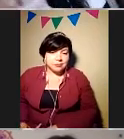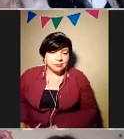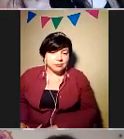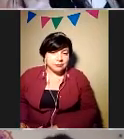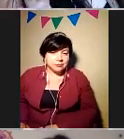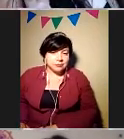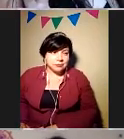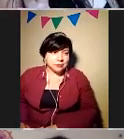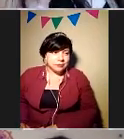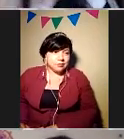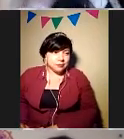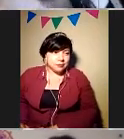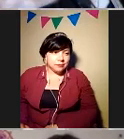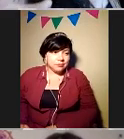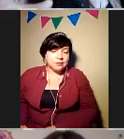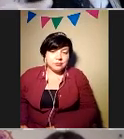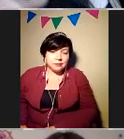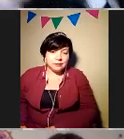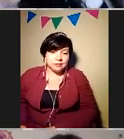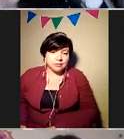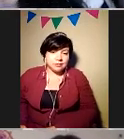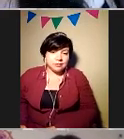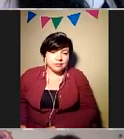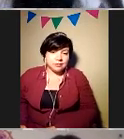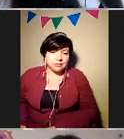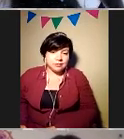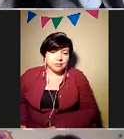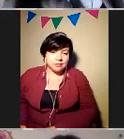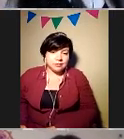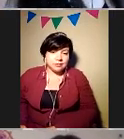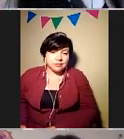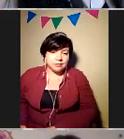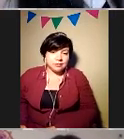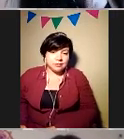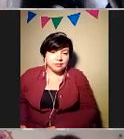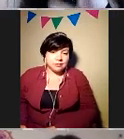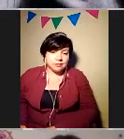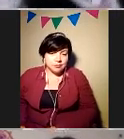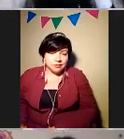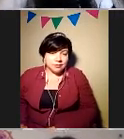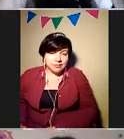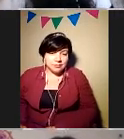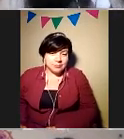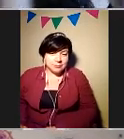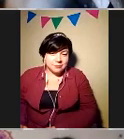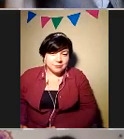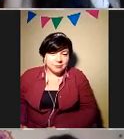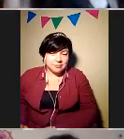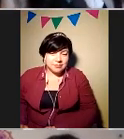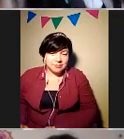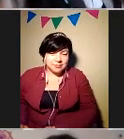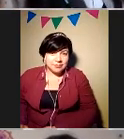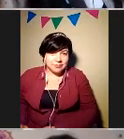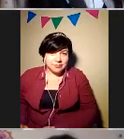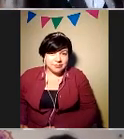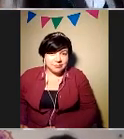algo, digo, voy a ir a buscar algo, ¿dónde está? Y lo encuentro en la sección de hombres. Encontré una polera botada, me gustó, voy, y era de la